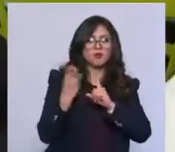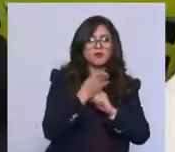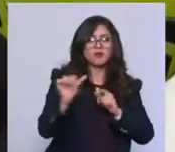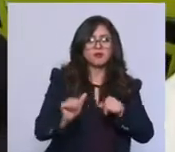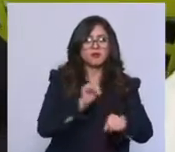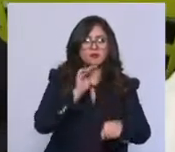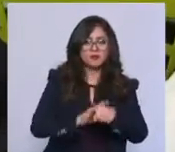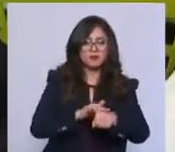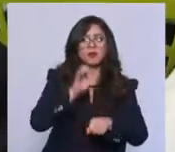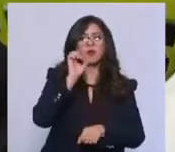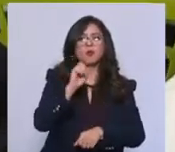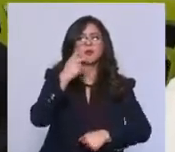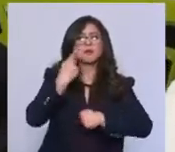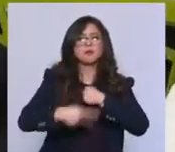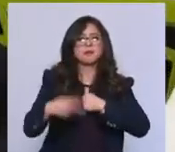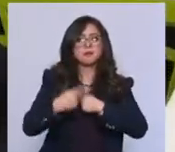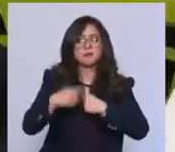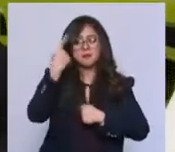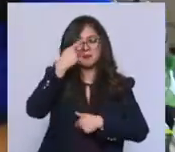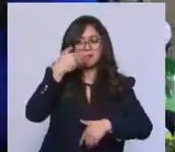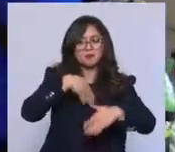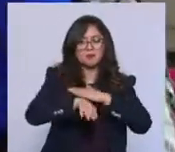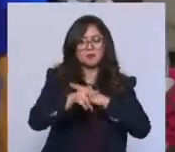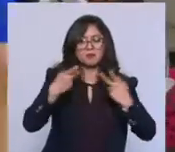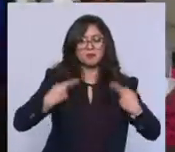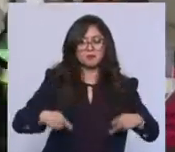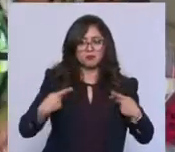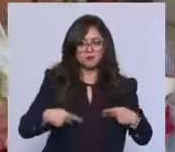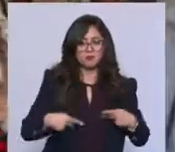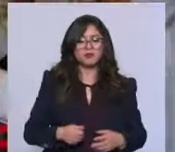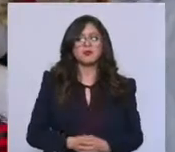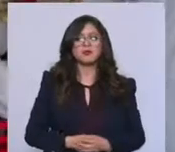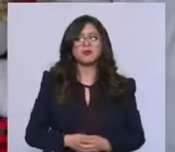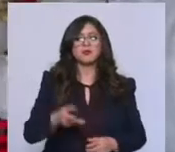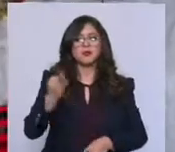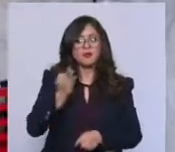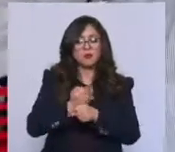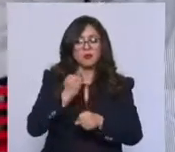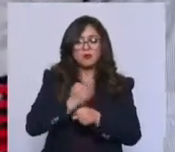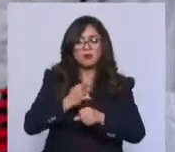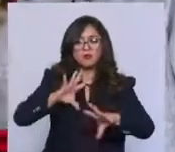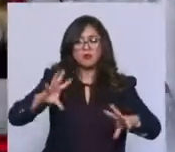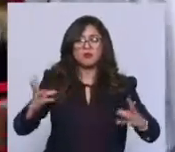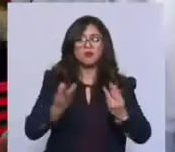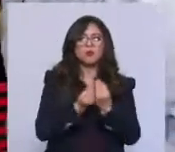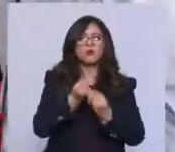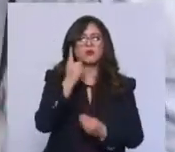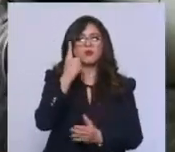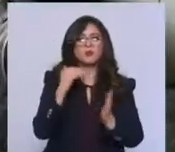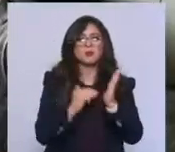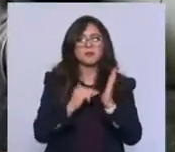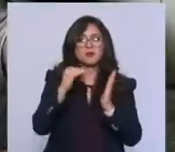o potencial riesgo a la población usuaria. Hasta el momento, se han dado un total de